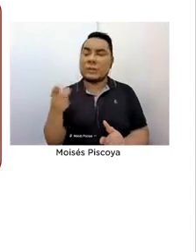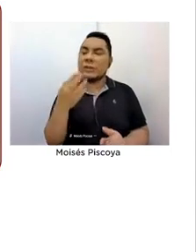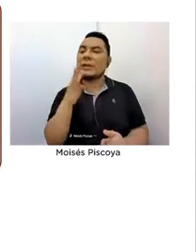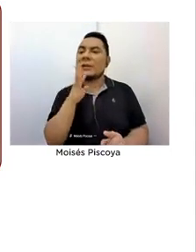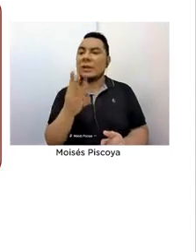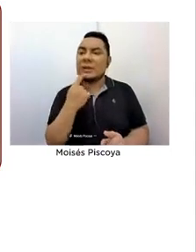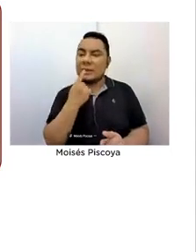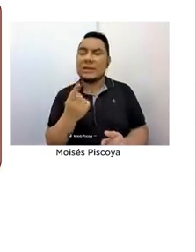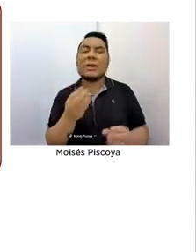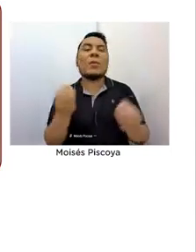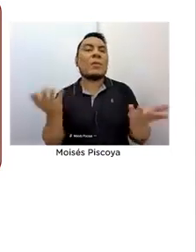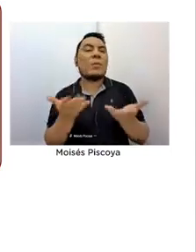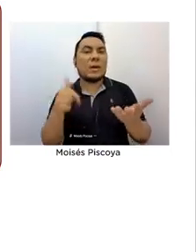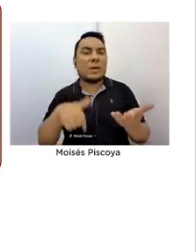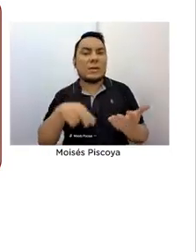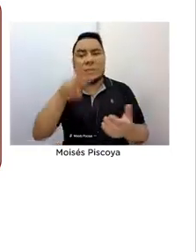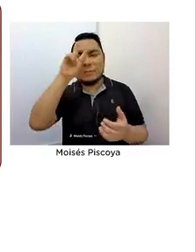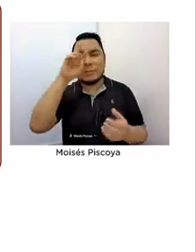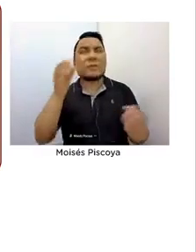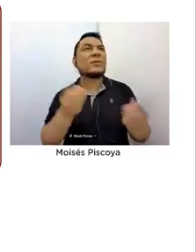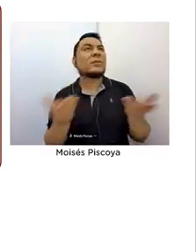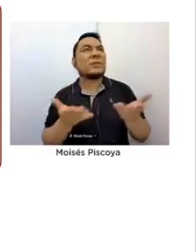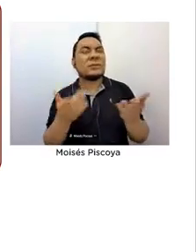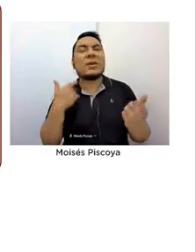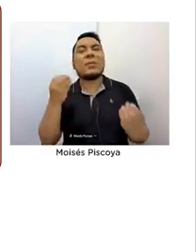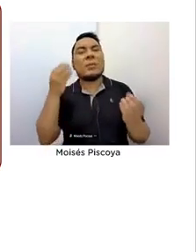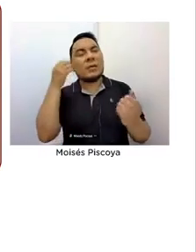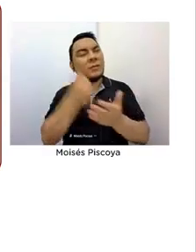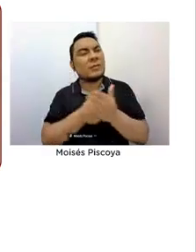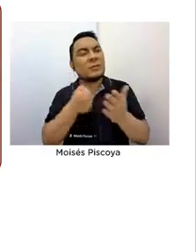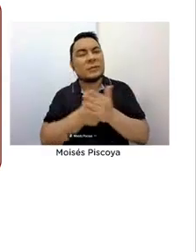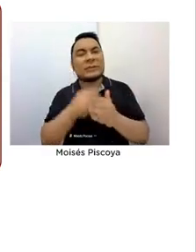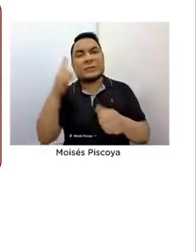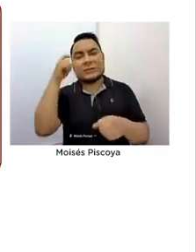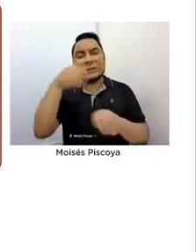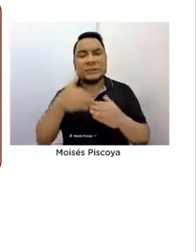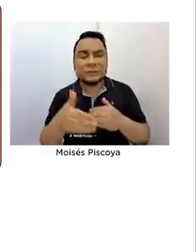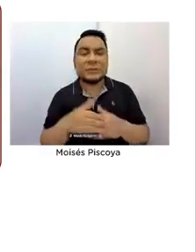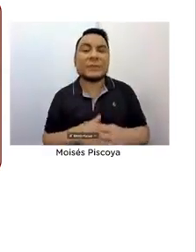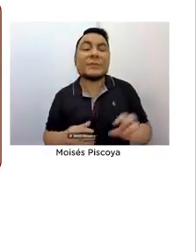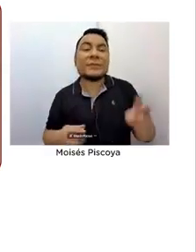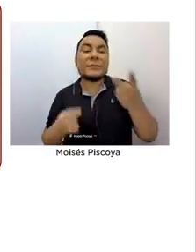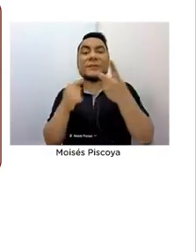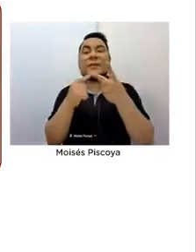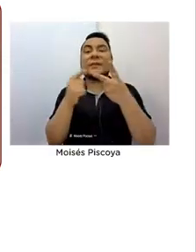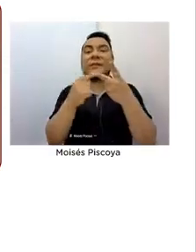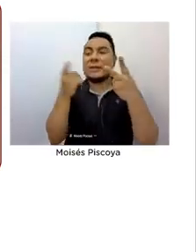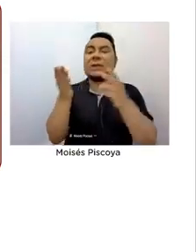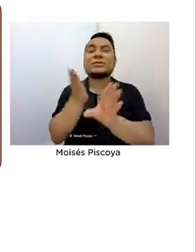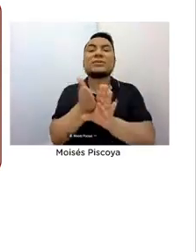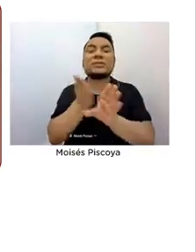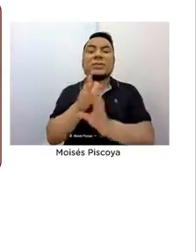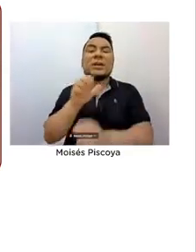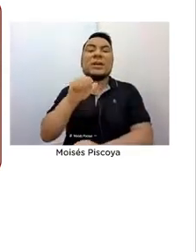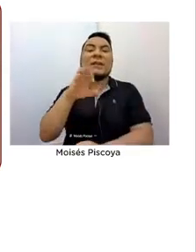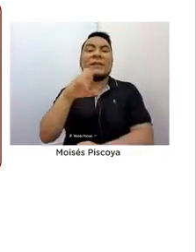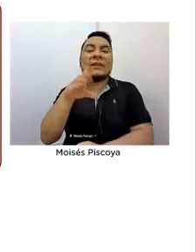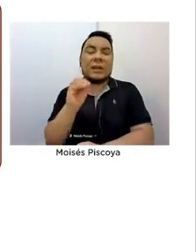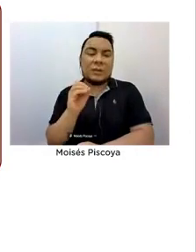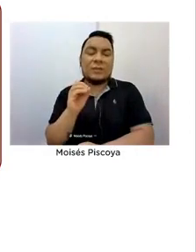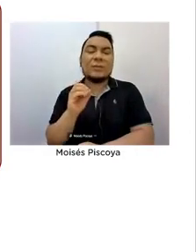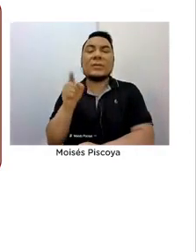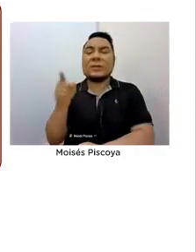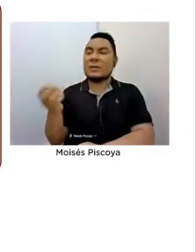situación actual en nuestro país y a qué nos estamos enfrentando. En el segundo bloque, el psicólogo Alfredo Escobar